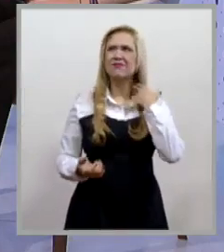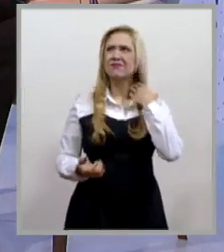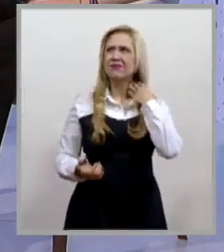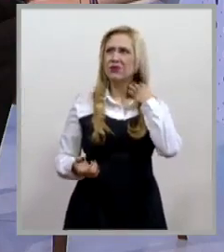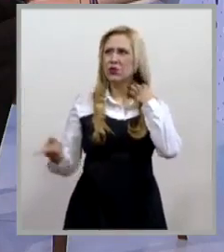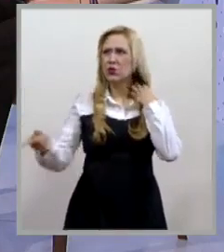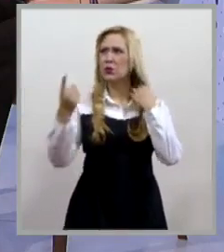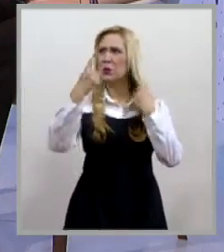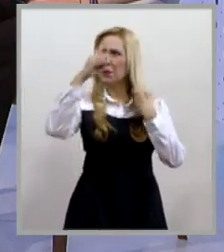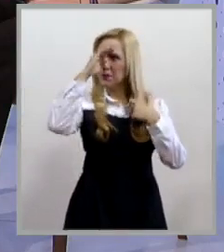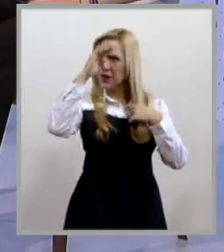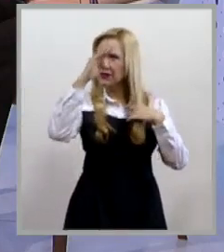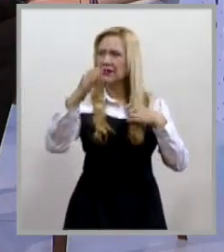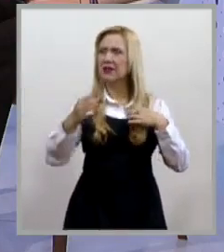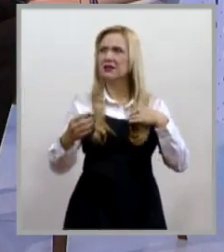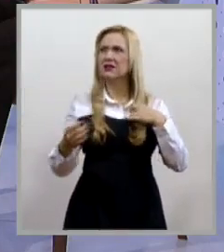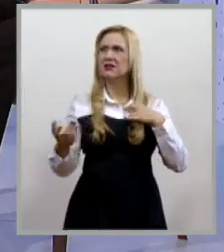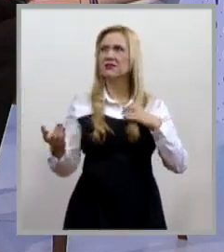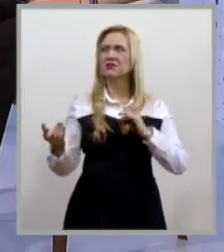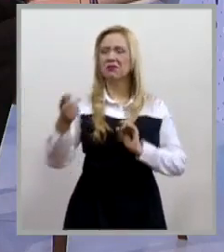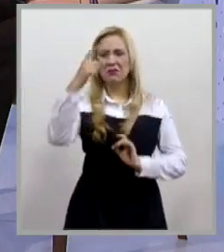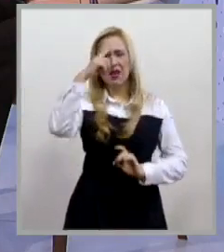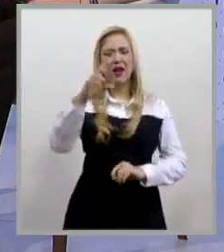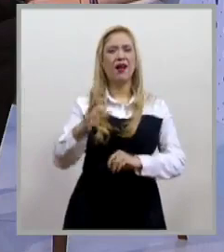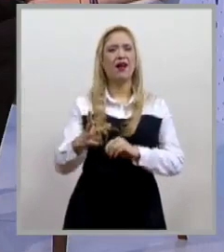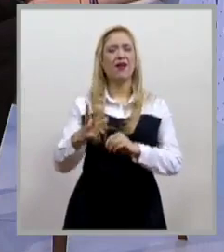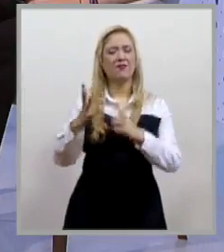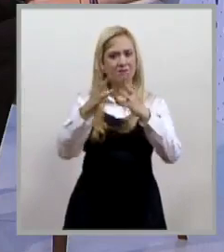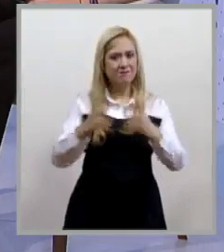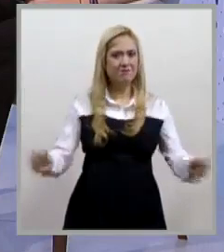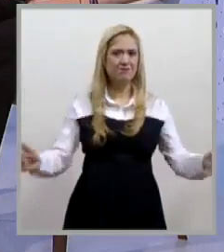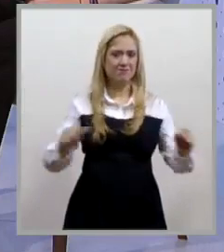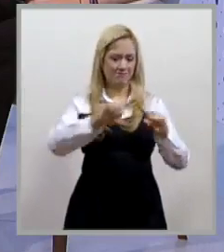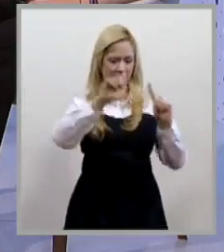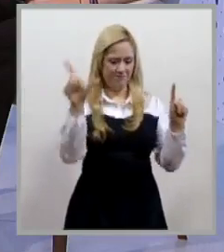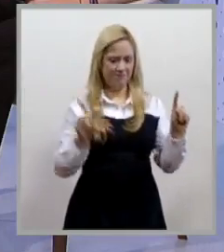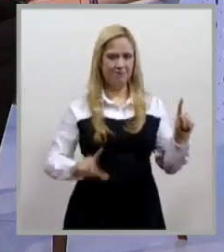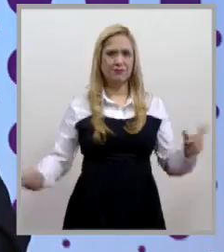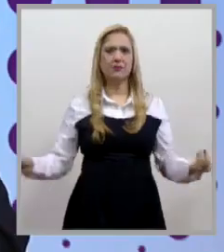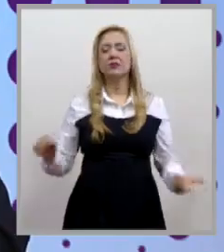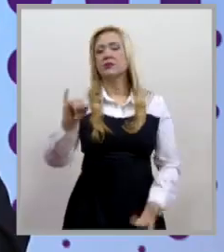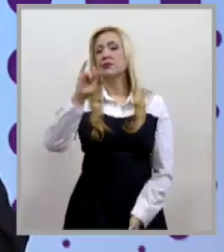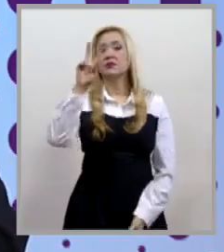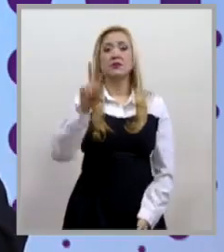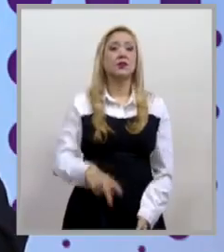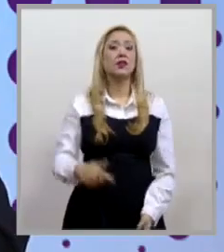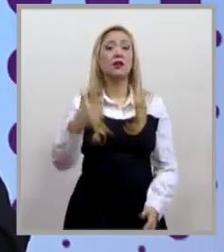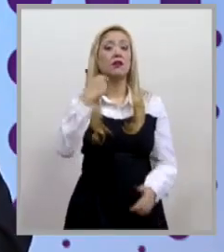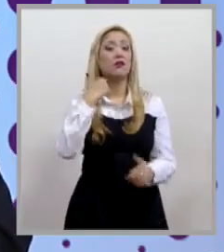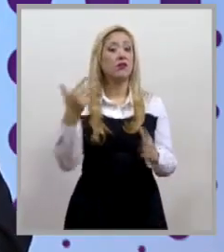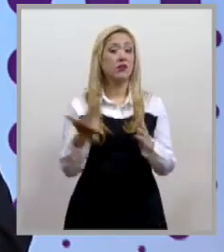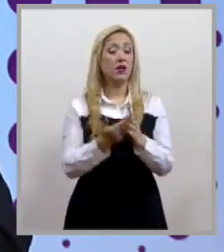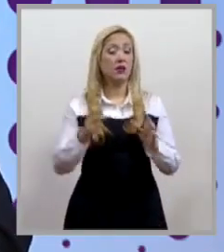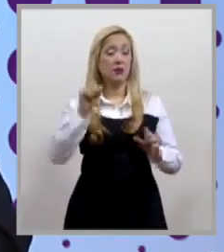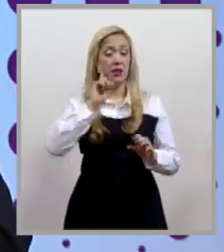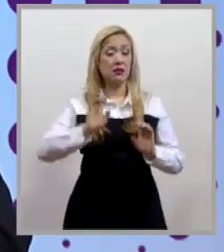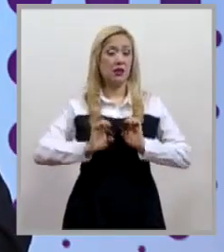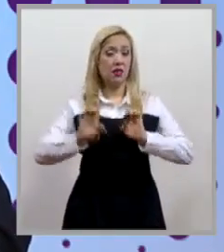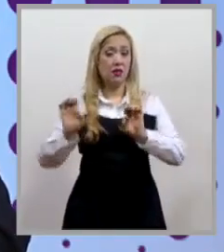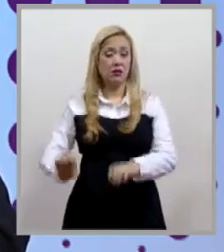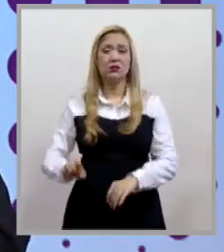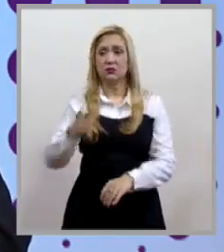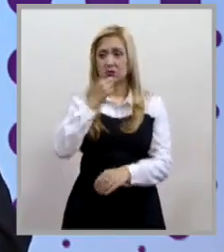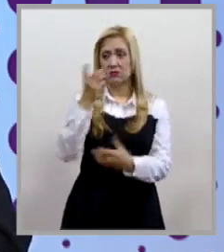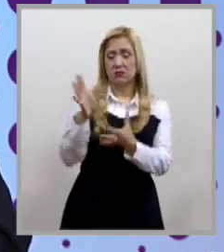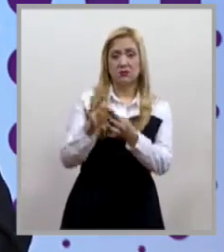consideras, Mónica, que se está haciendo para solventarlos, digamos, a nivel nacional? Claro, pues en el caso de feminicidio, ya lo comentaba nuestra amiga